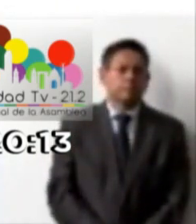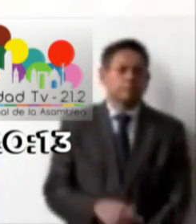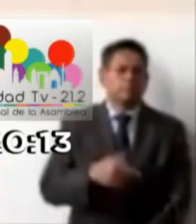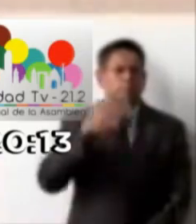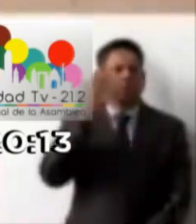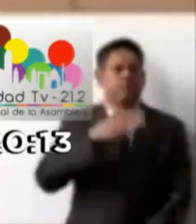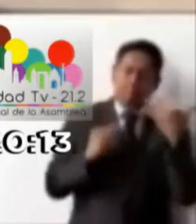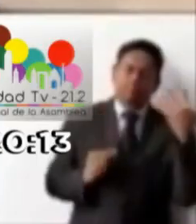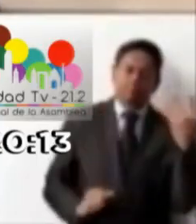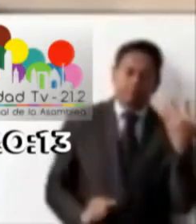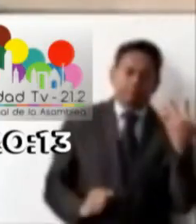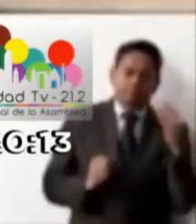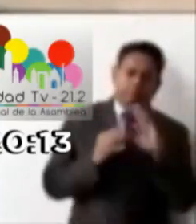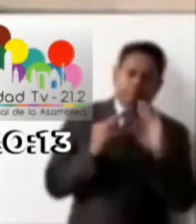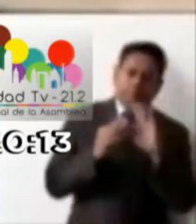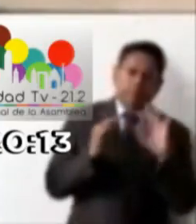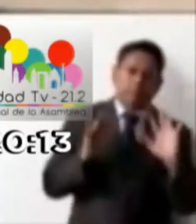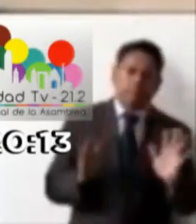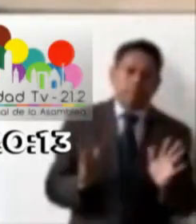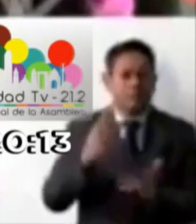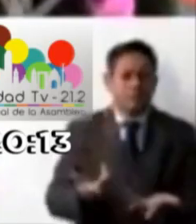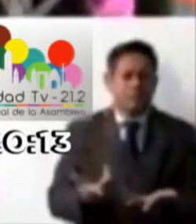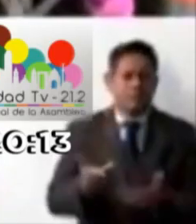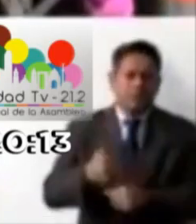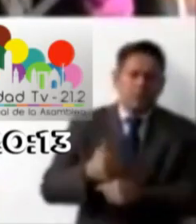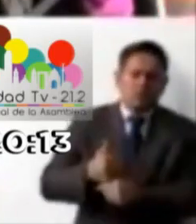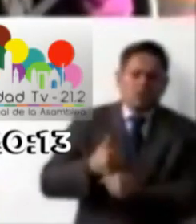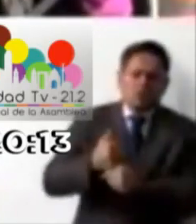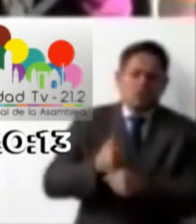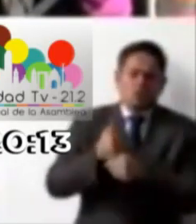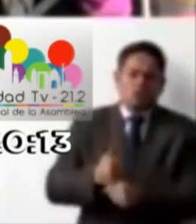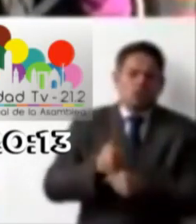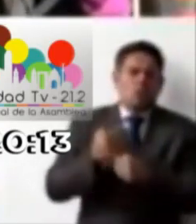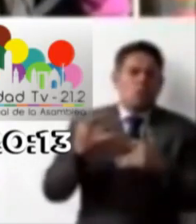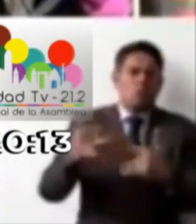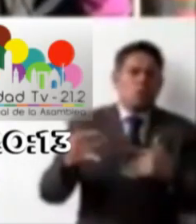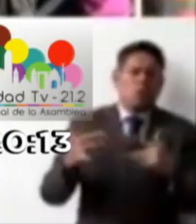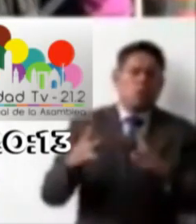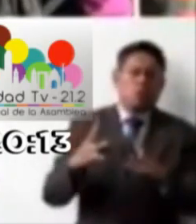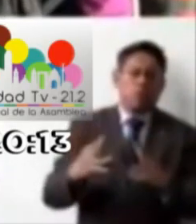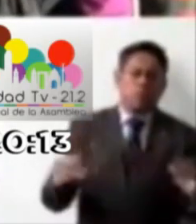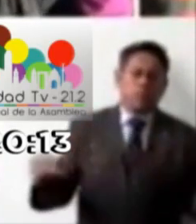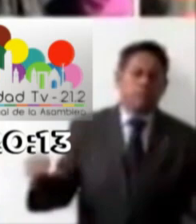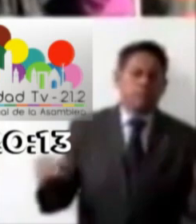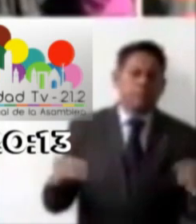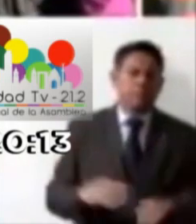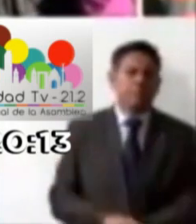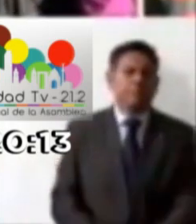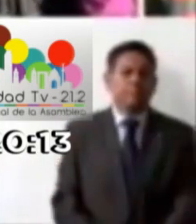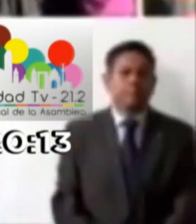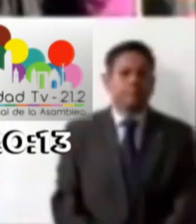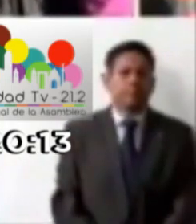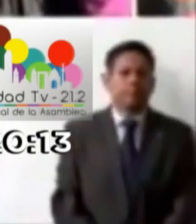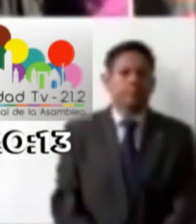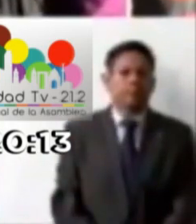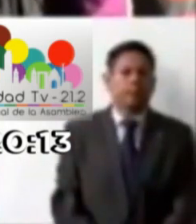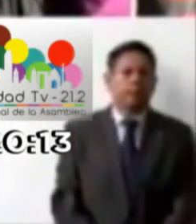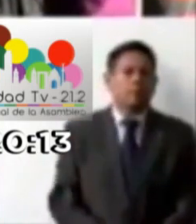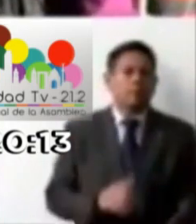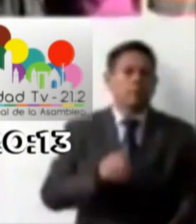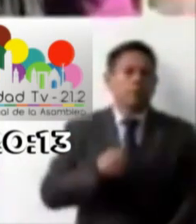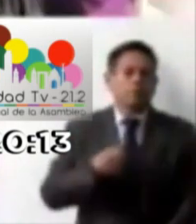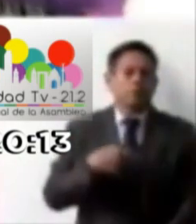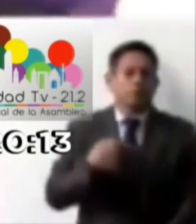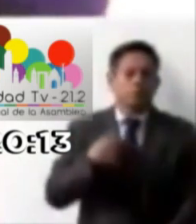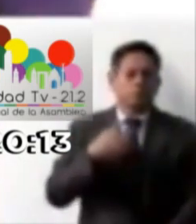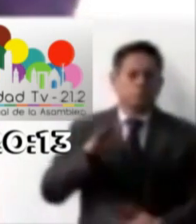palabras. Al momento que llegue a la presidencia, yo voy a pedir perdón. Le voy a pedir perdón